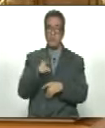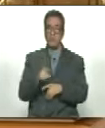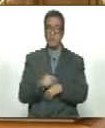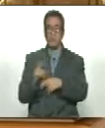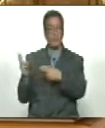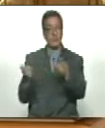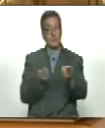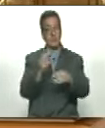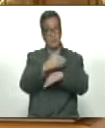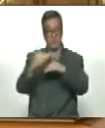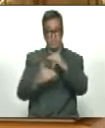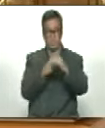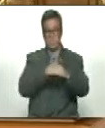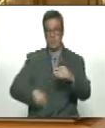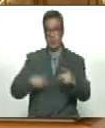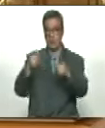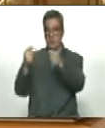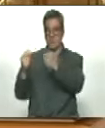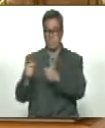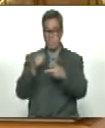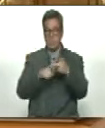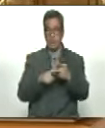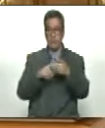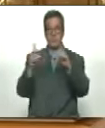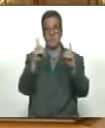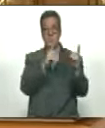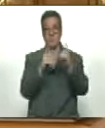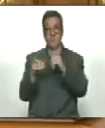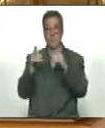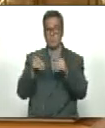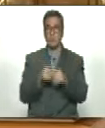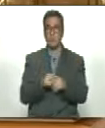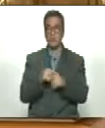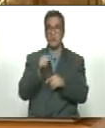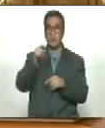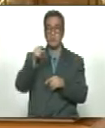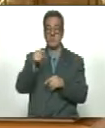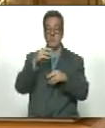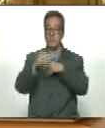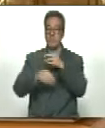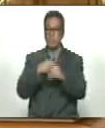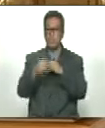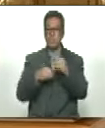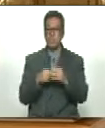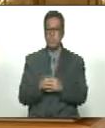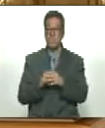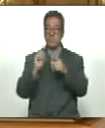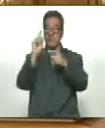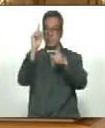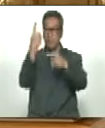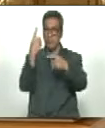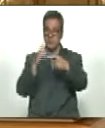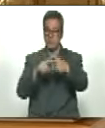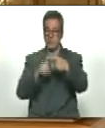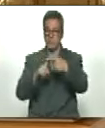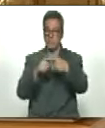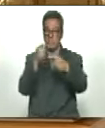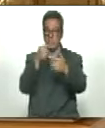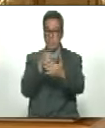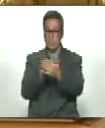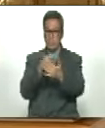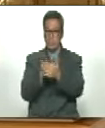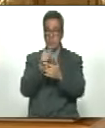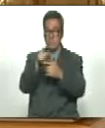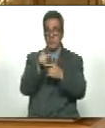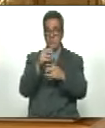la vicepresidenta, tenemos un presupuesto que vamos a discutir dónde está establecido. Primero, el monto de